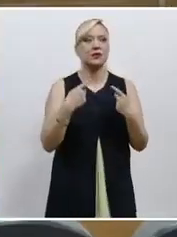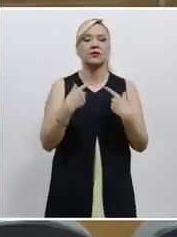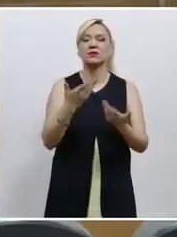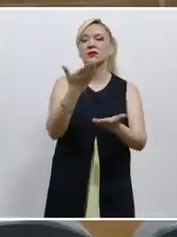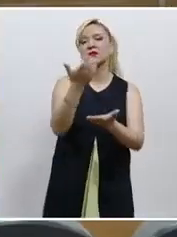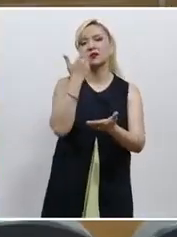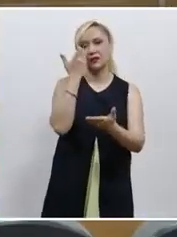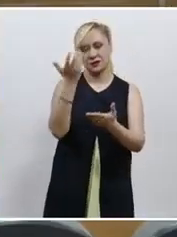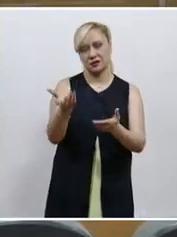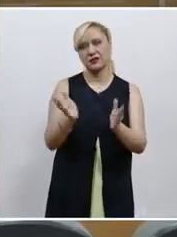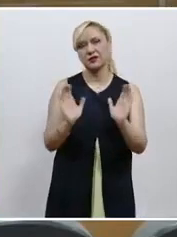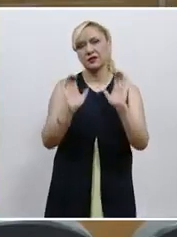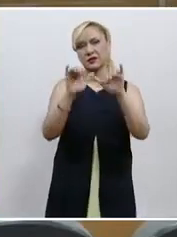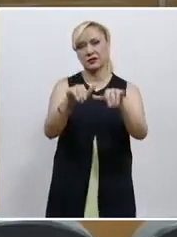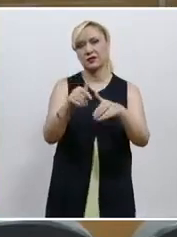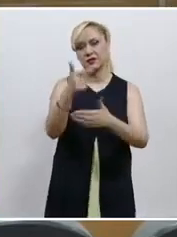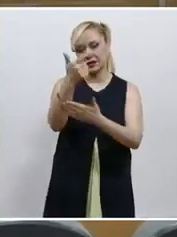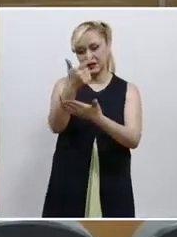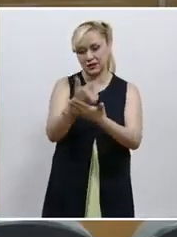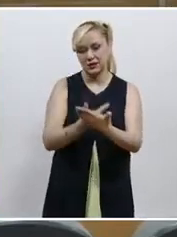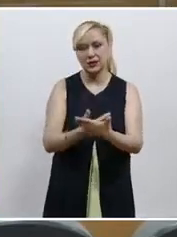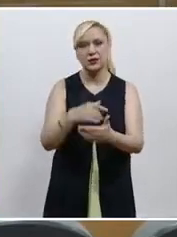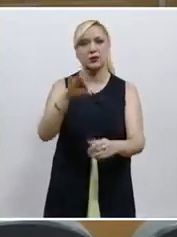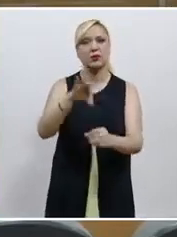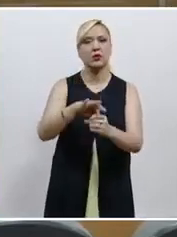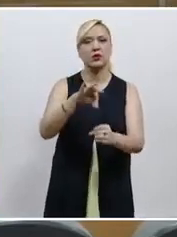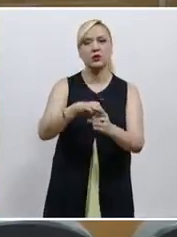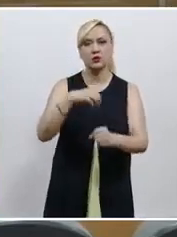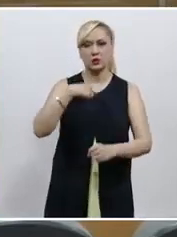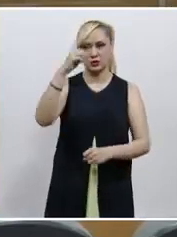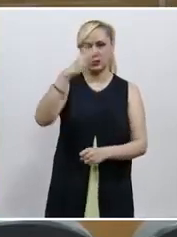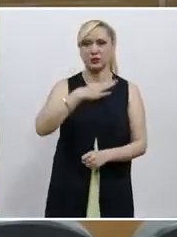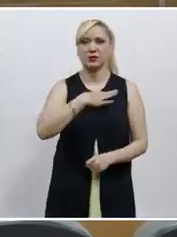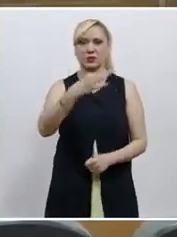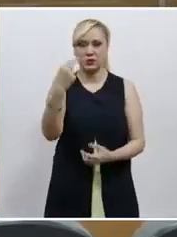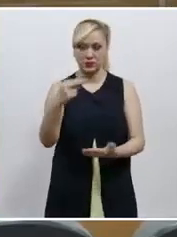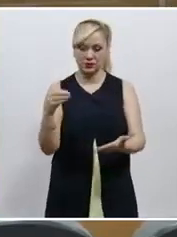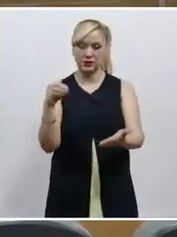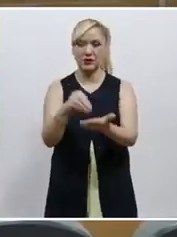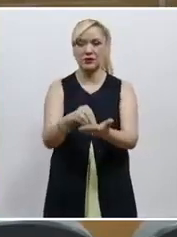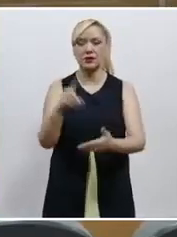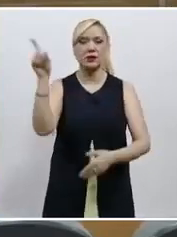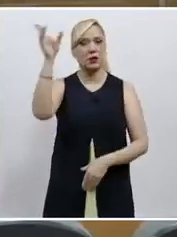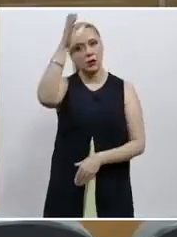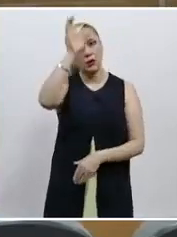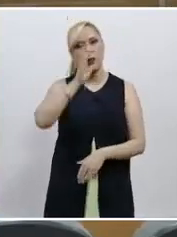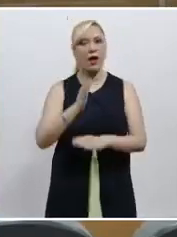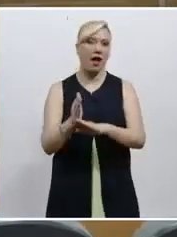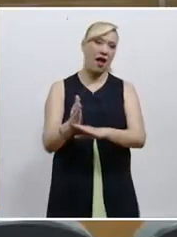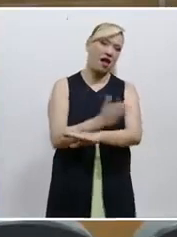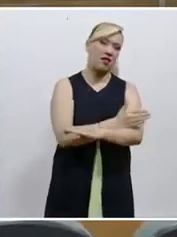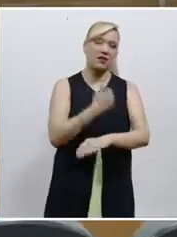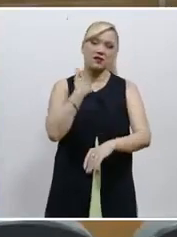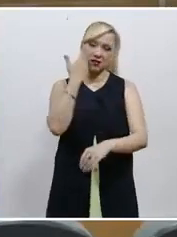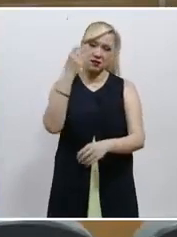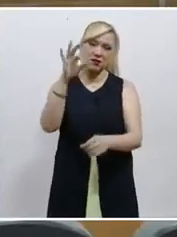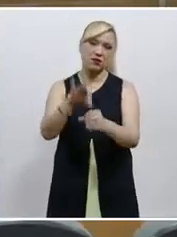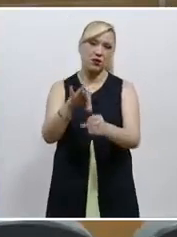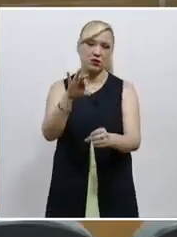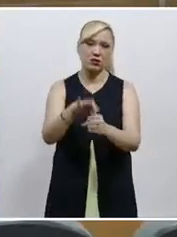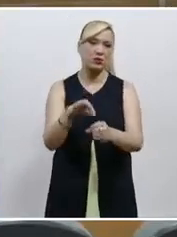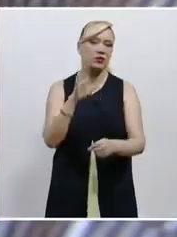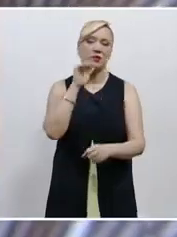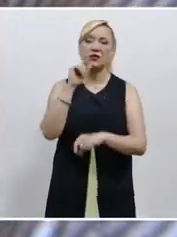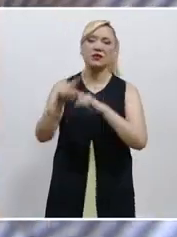la inscripción a la lista nominal de electores con voto anticipado para los comicios en el estado de Coahuila. Explicó que la autoridad electoral